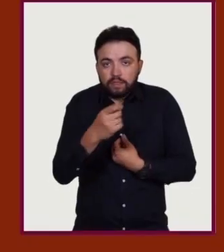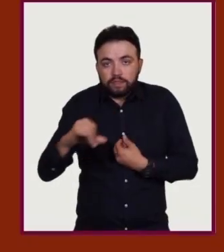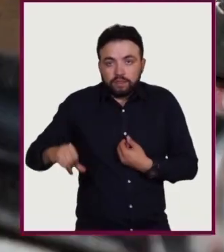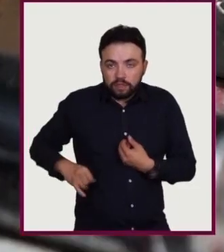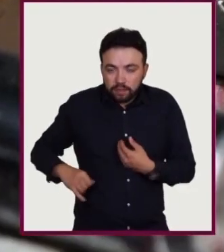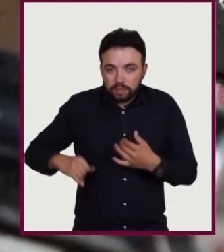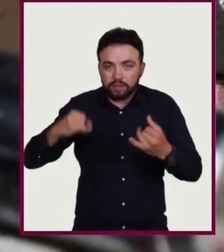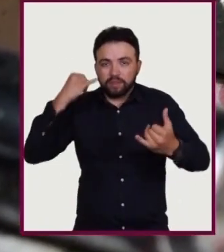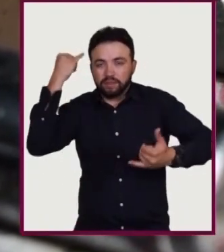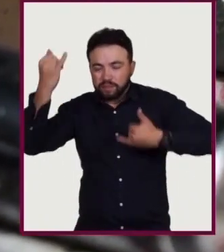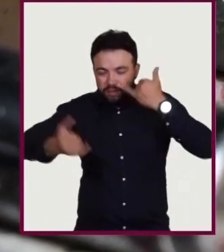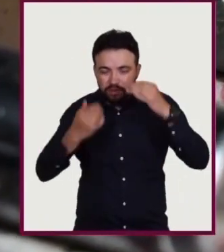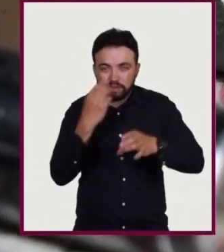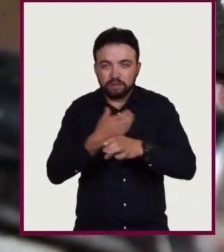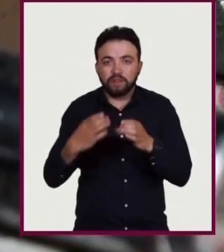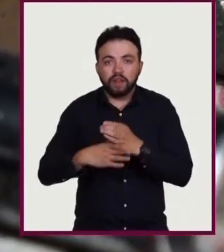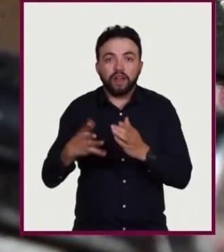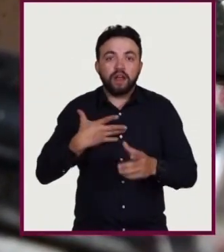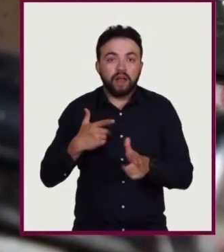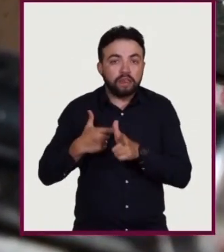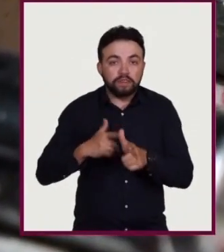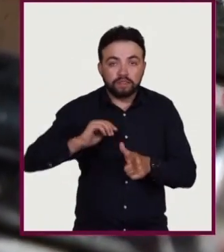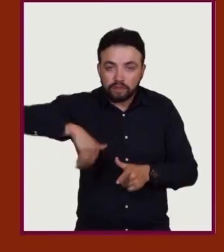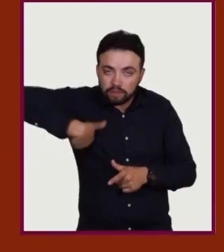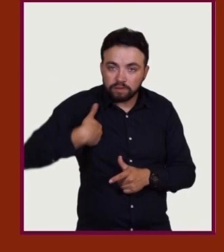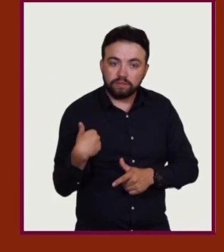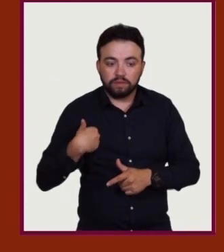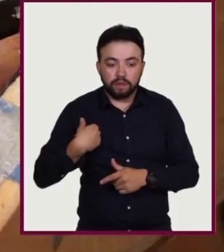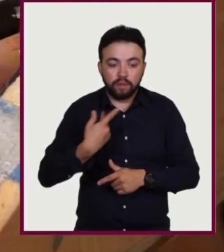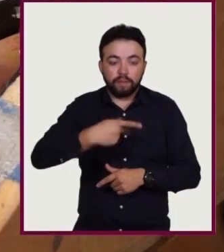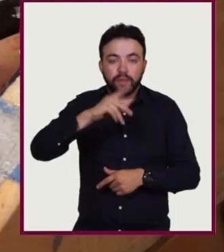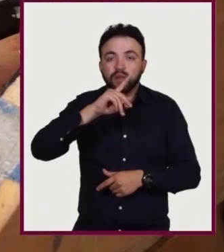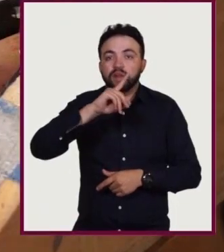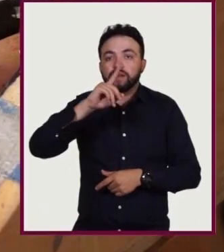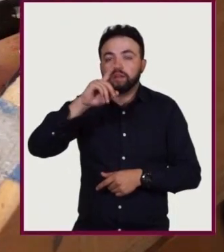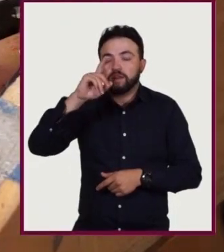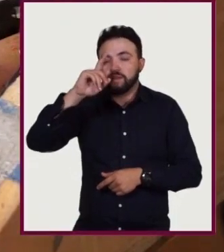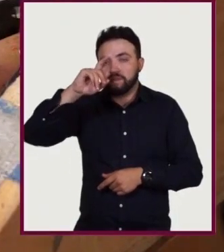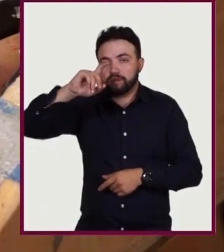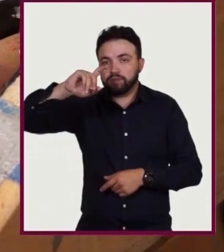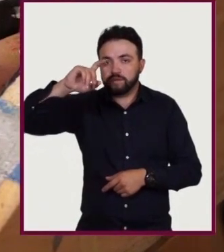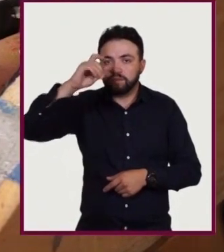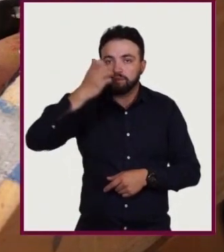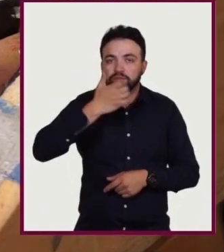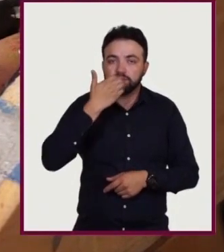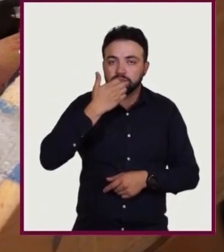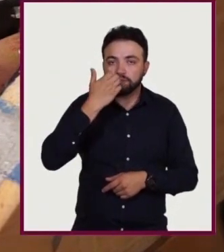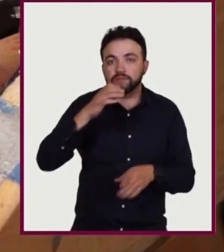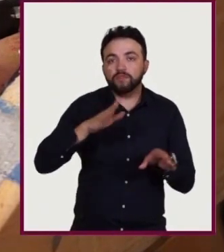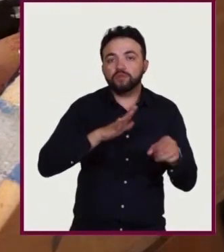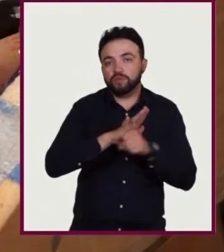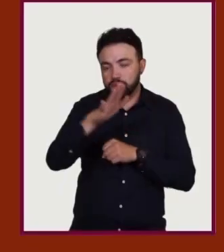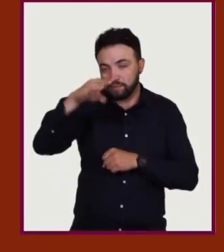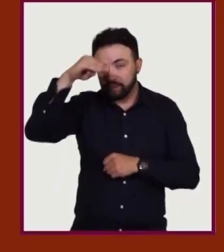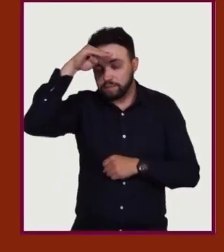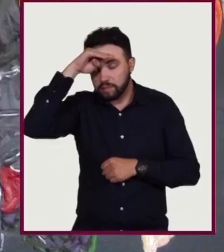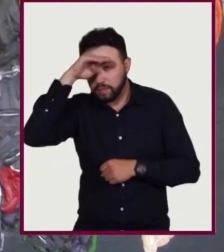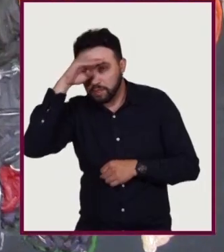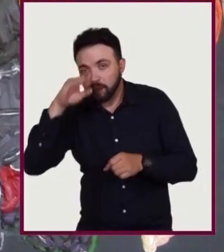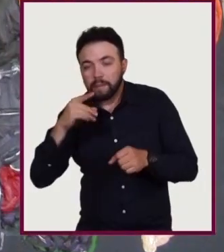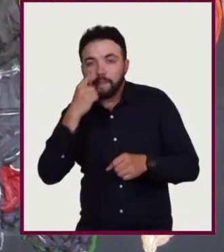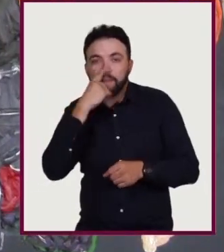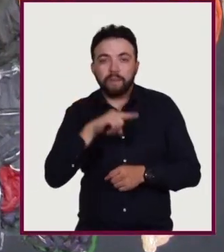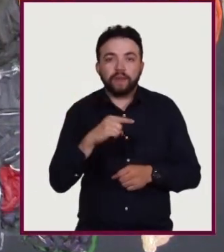ideas y gustos y todo eso han evolucionado. Pero digamos que mi escuela de pensamiento parte pues obviamente de un interés por la